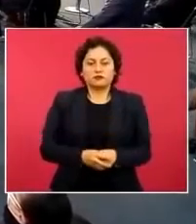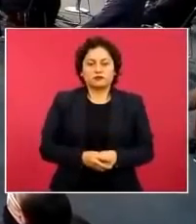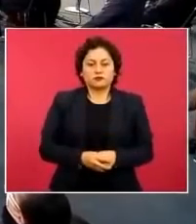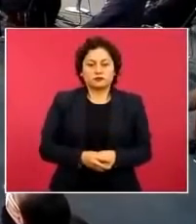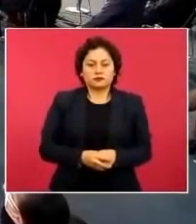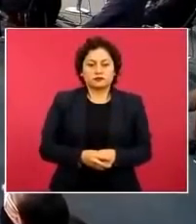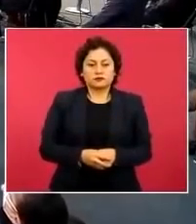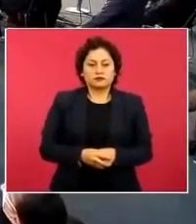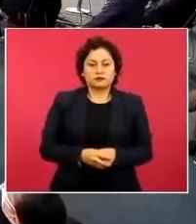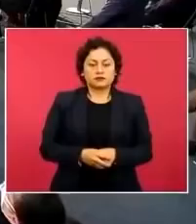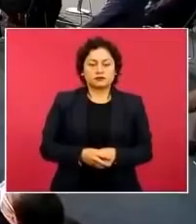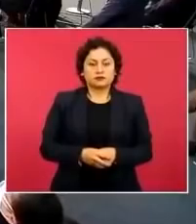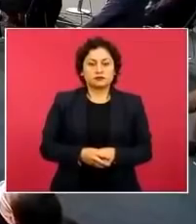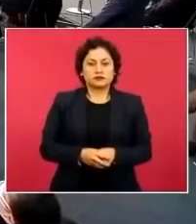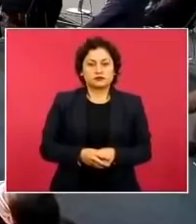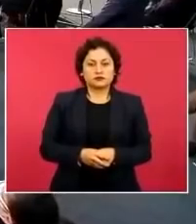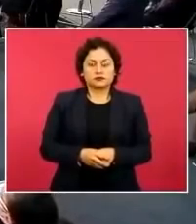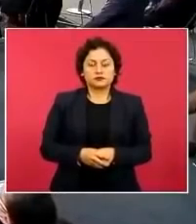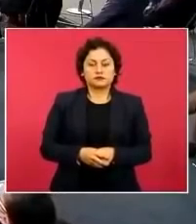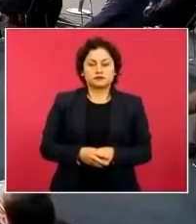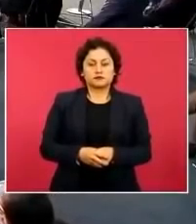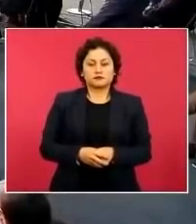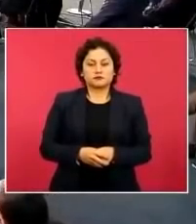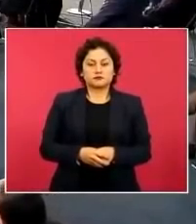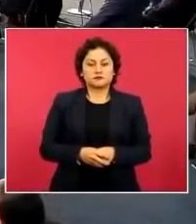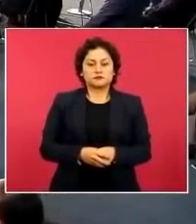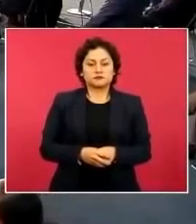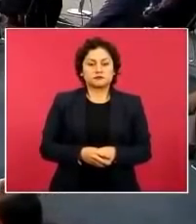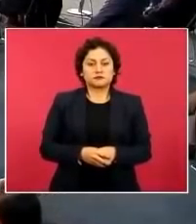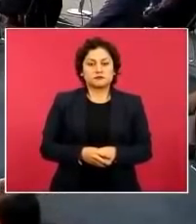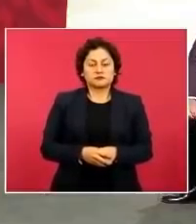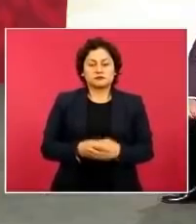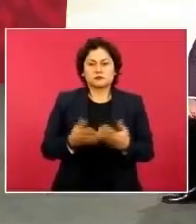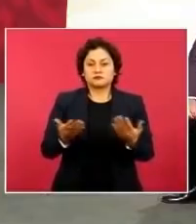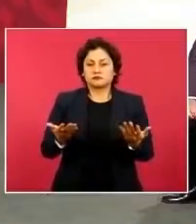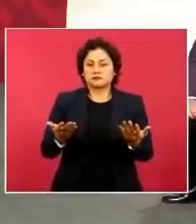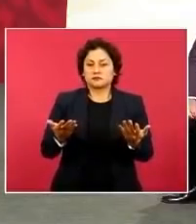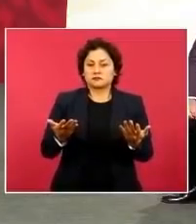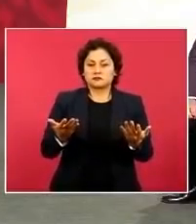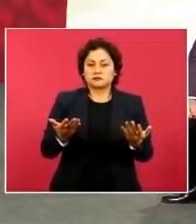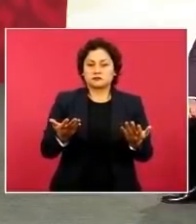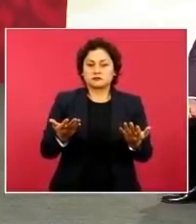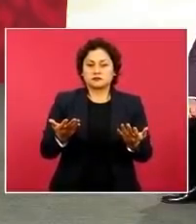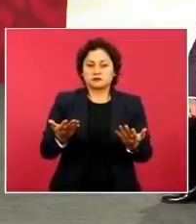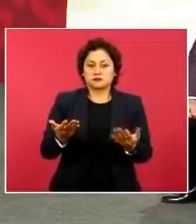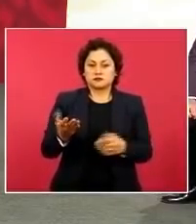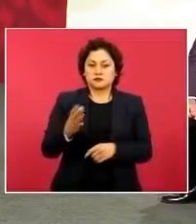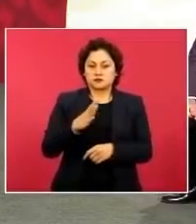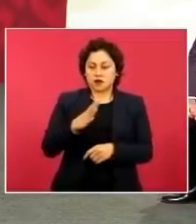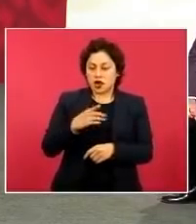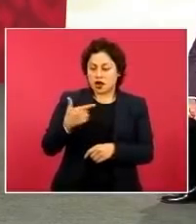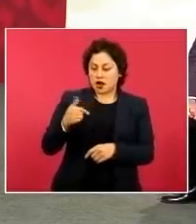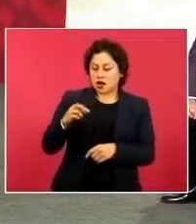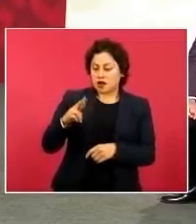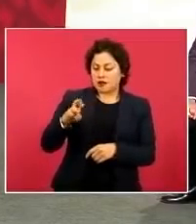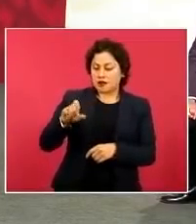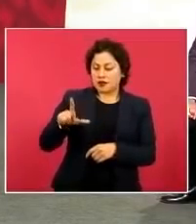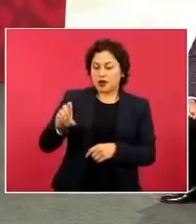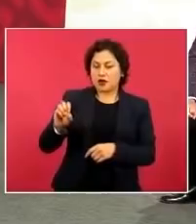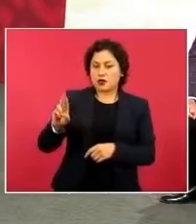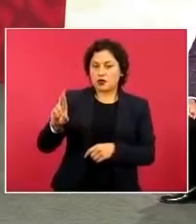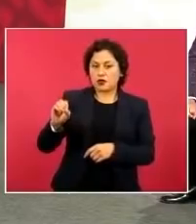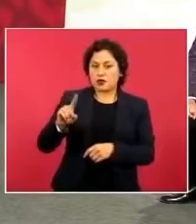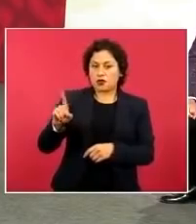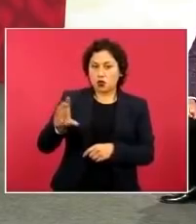presidente aseguró que sí hay evidencias de que hubo un enfrentamiento, pero no se han encontrado cuerpos tras las versiones de que habrían sido